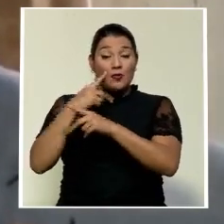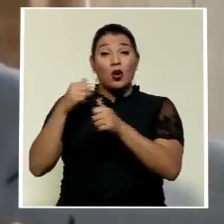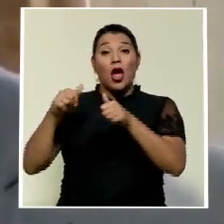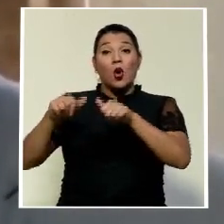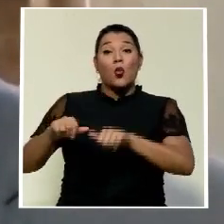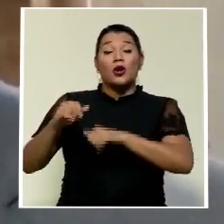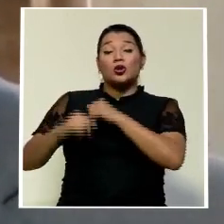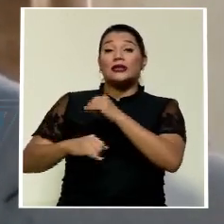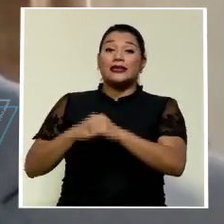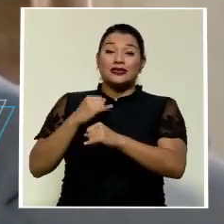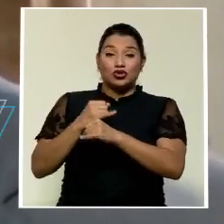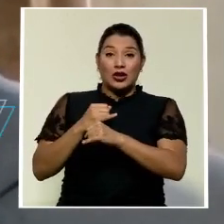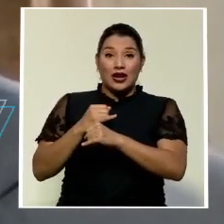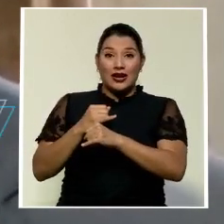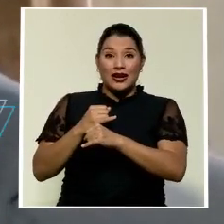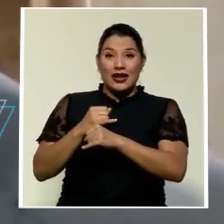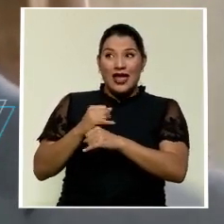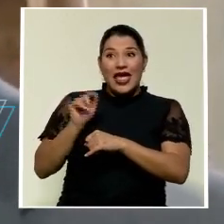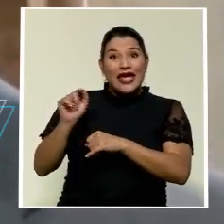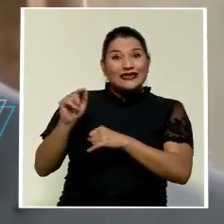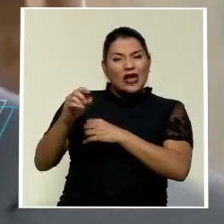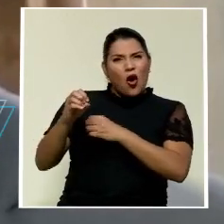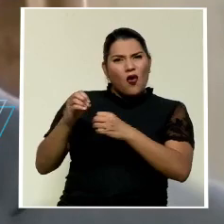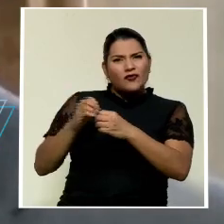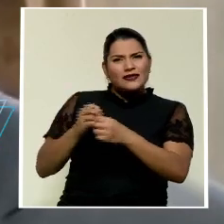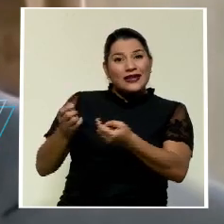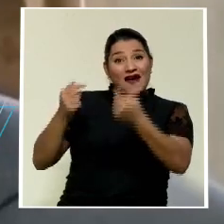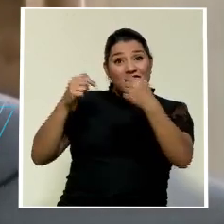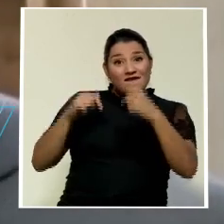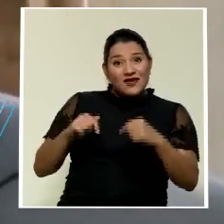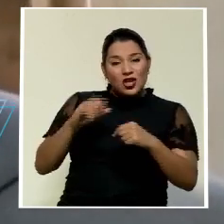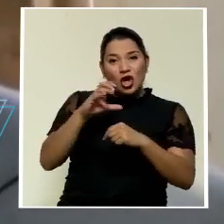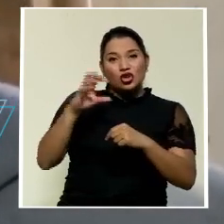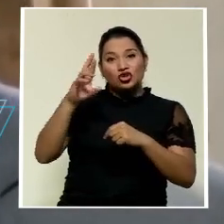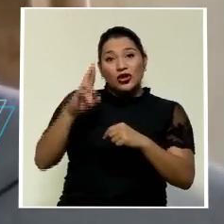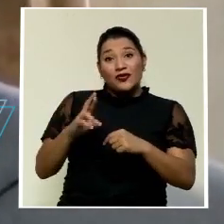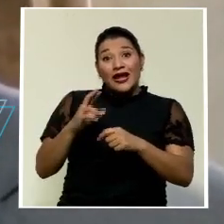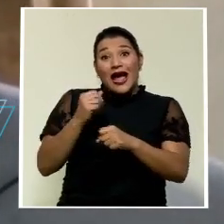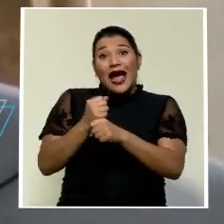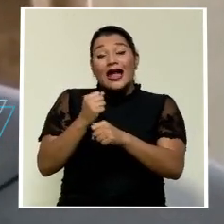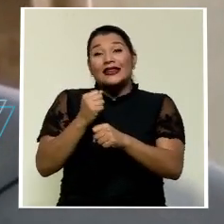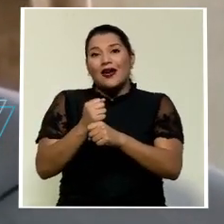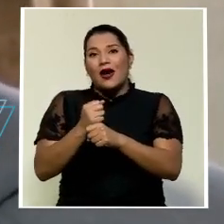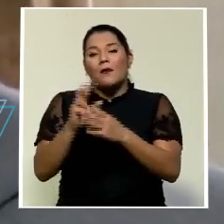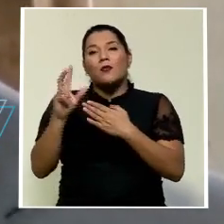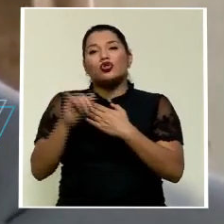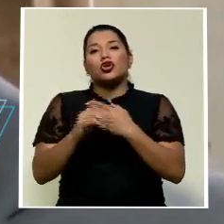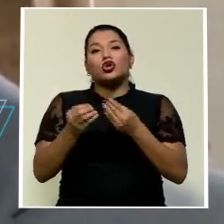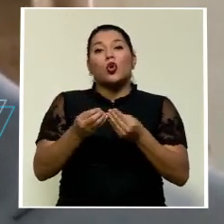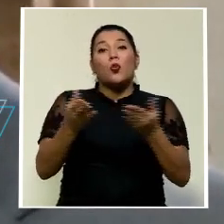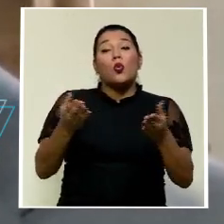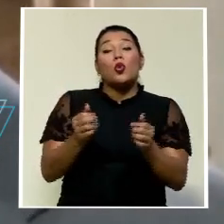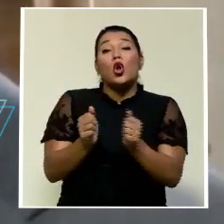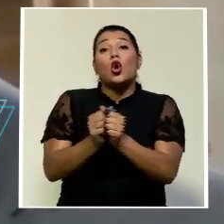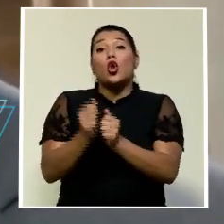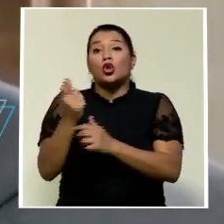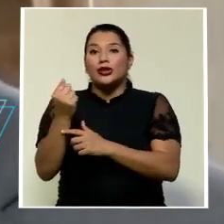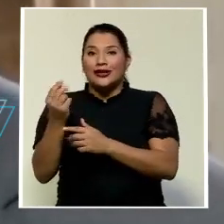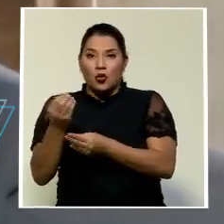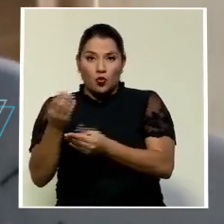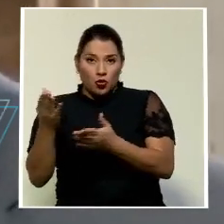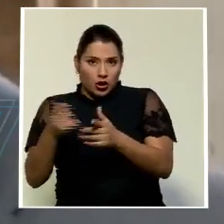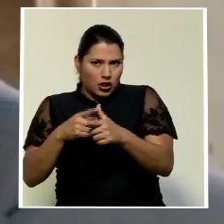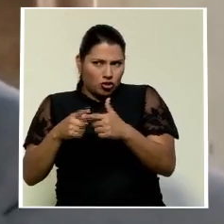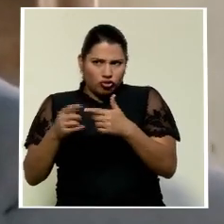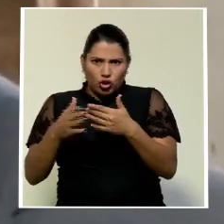internacionales, esa oficina vino aquí a hacer obra pública con fondos públicos, y en ese sentido cualquier entidad que usa los fondos